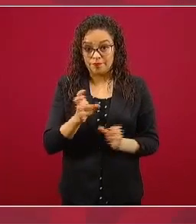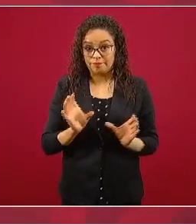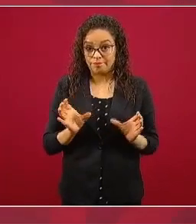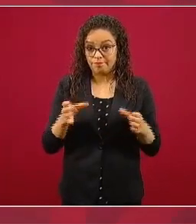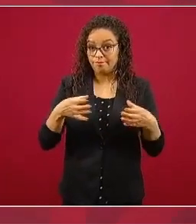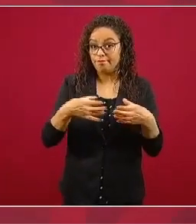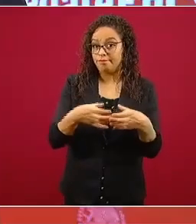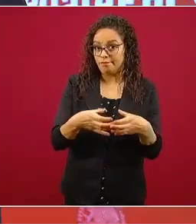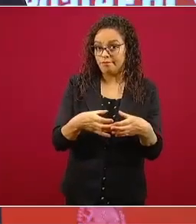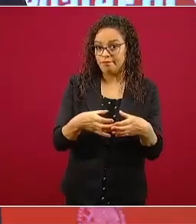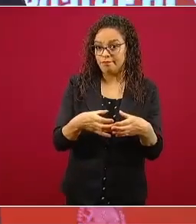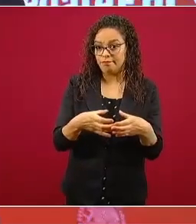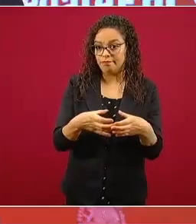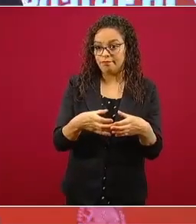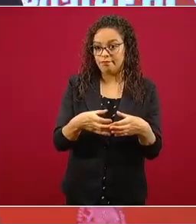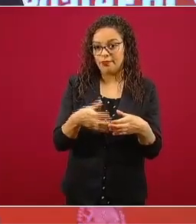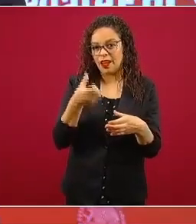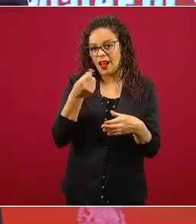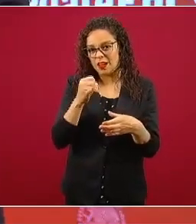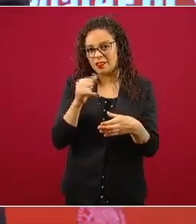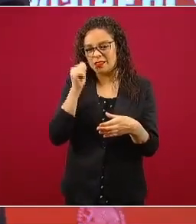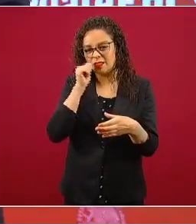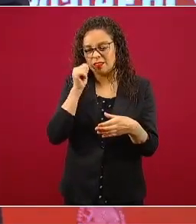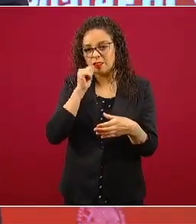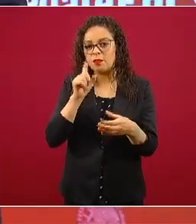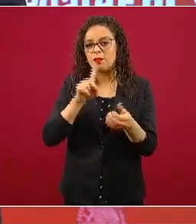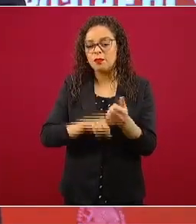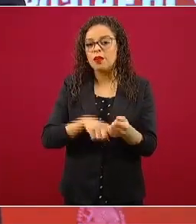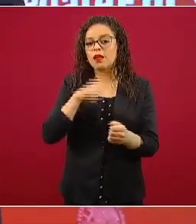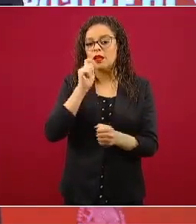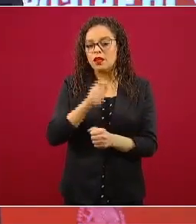por lo general impulsados